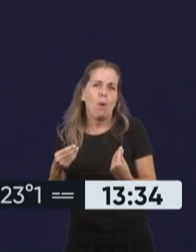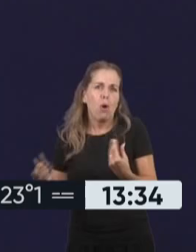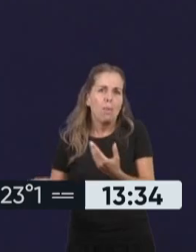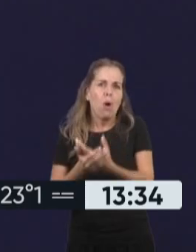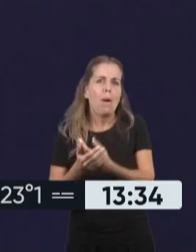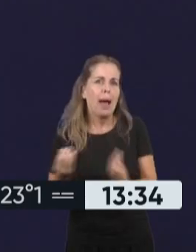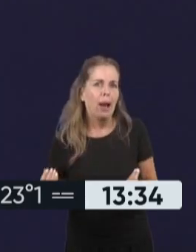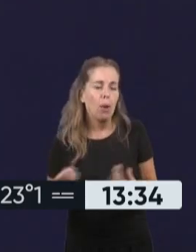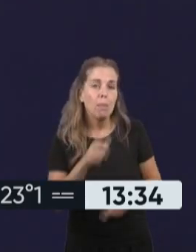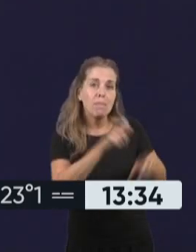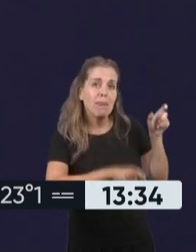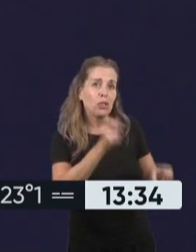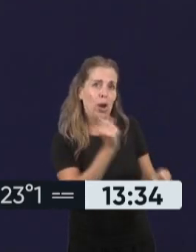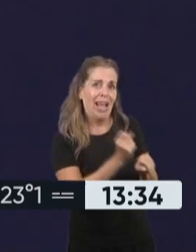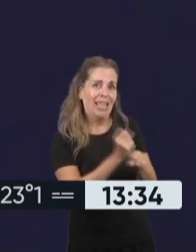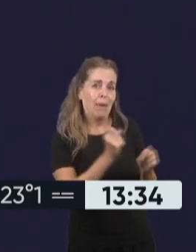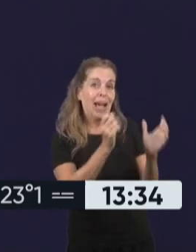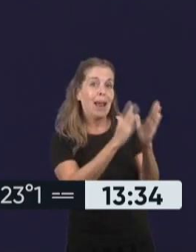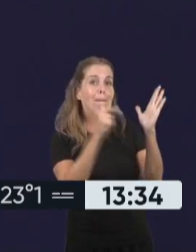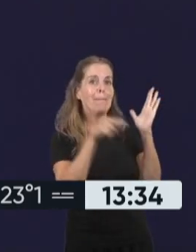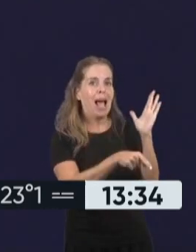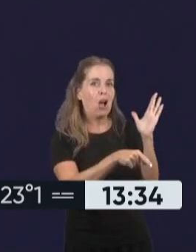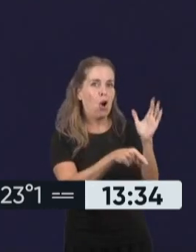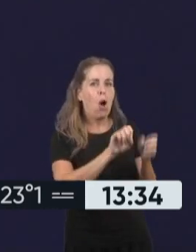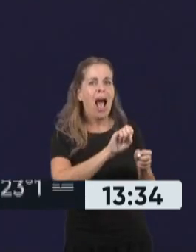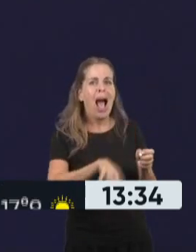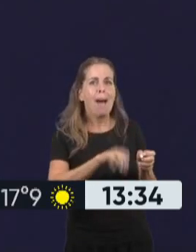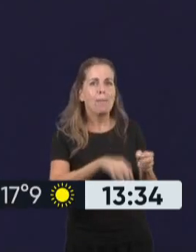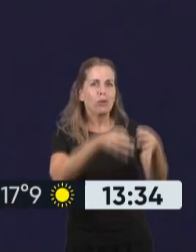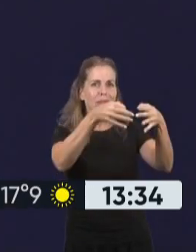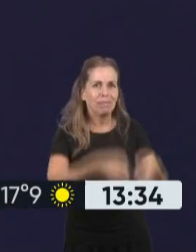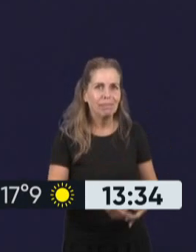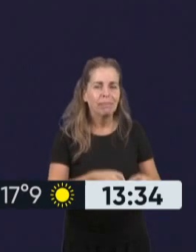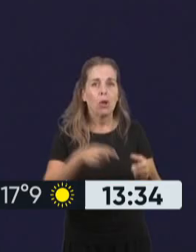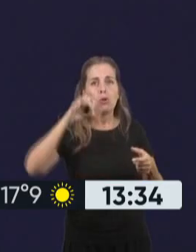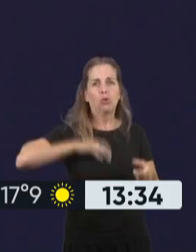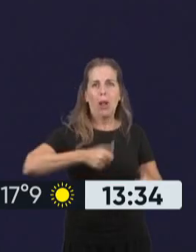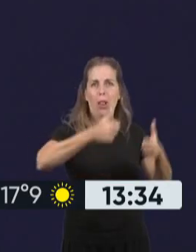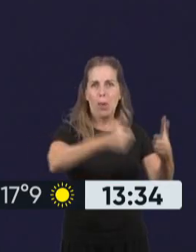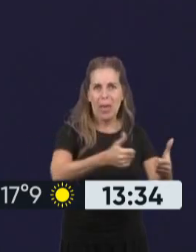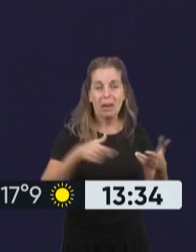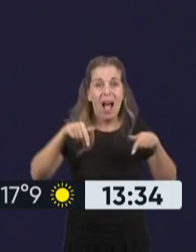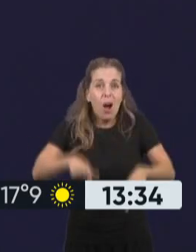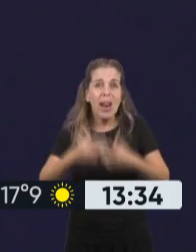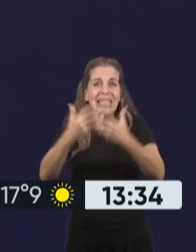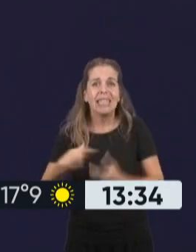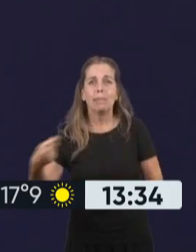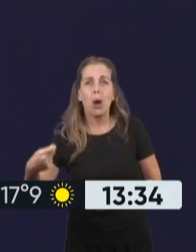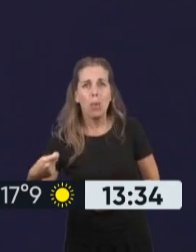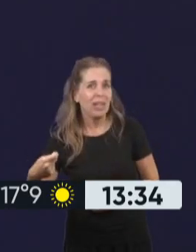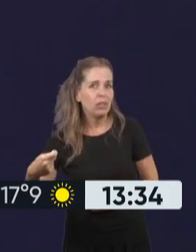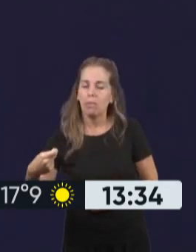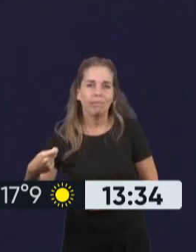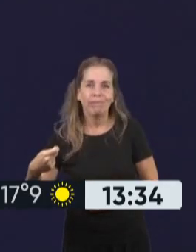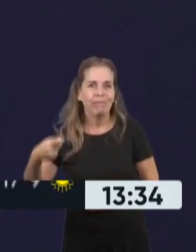con más trabajadores activos y con mejores salarios. Digo, por el sistema de reparto lo que tiene es que de un lado tenés a un